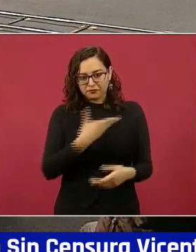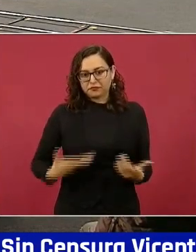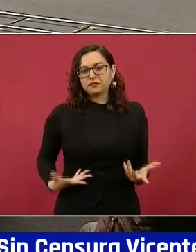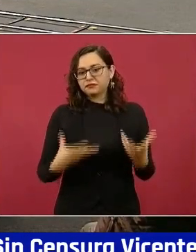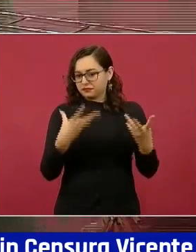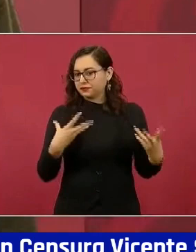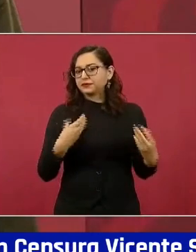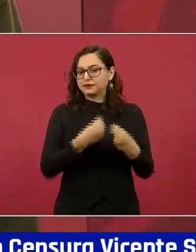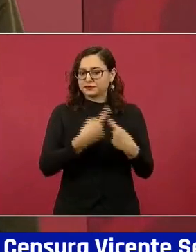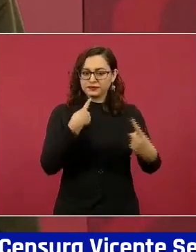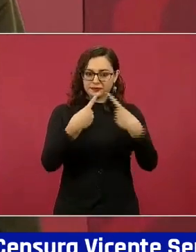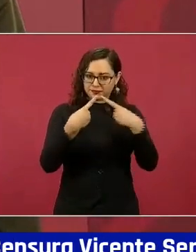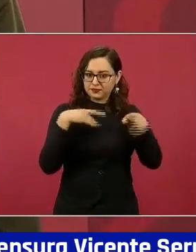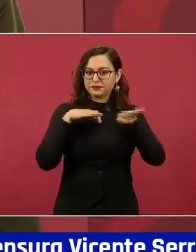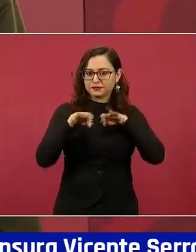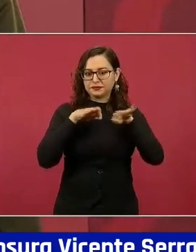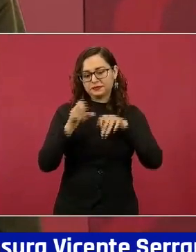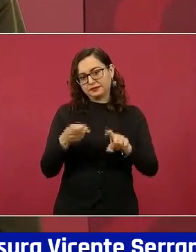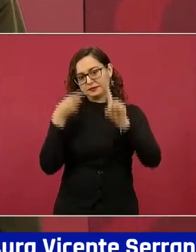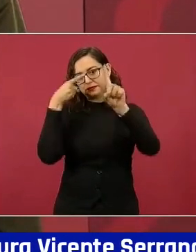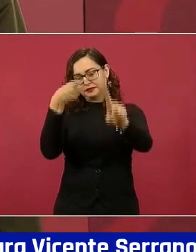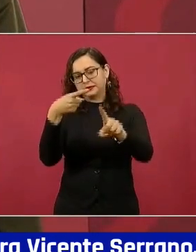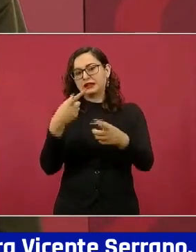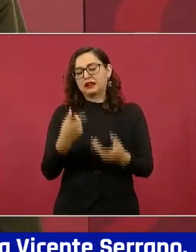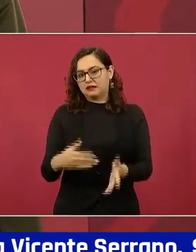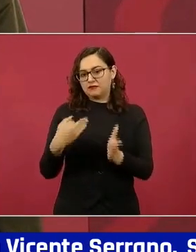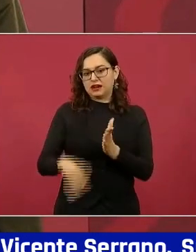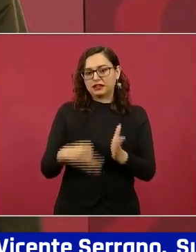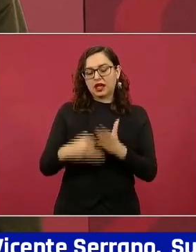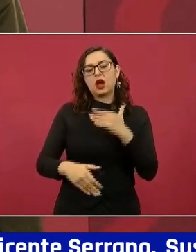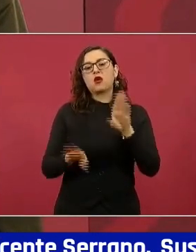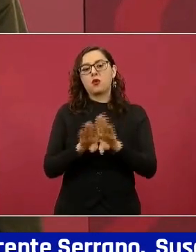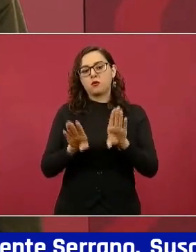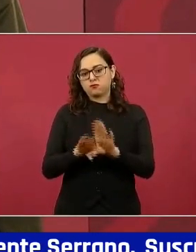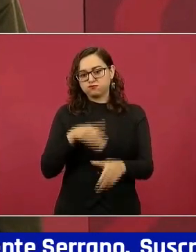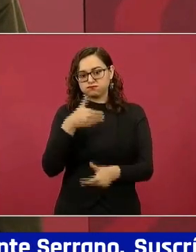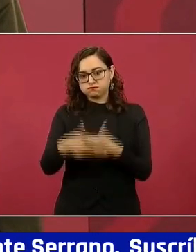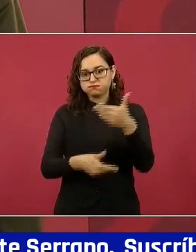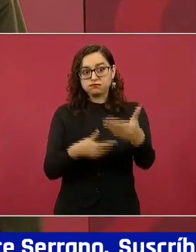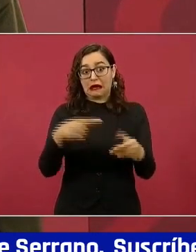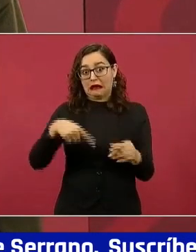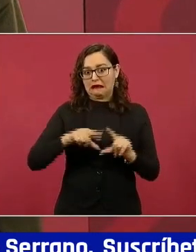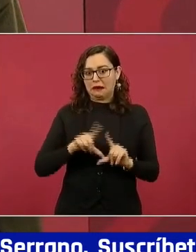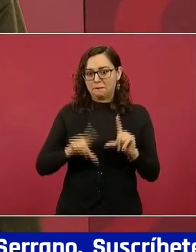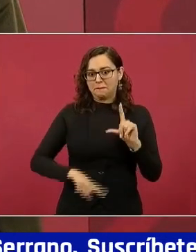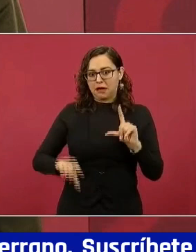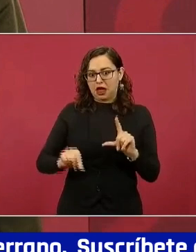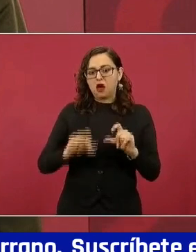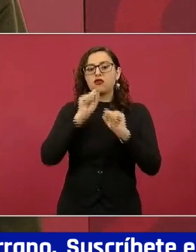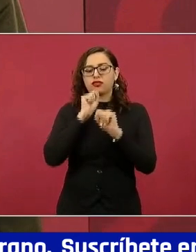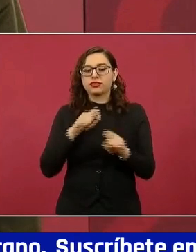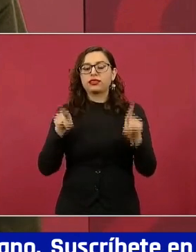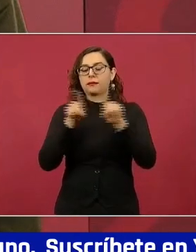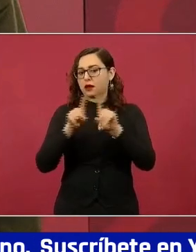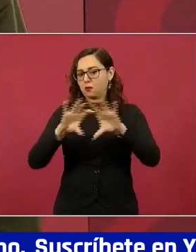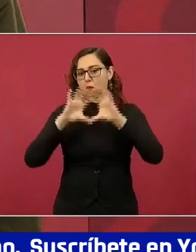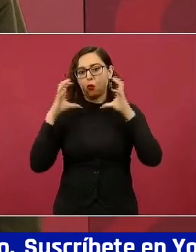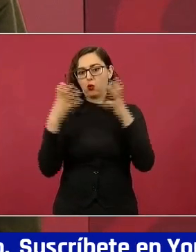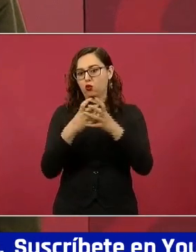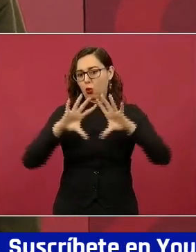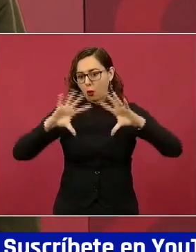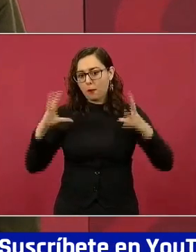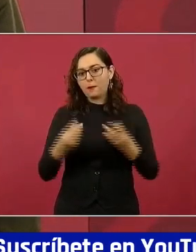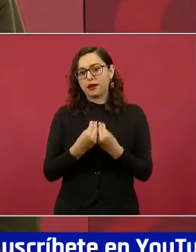presidente López Obrador sobre los retos que eso significa, no solamente para México, sino para el mundo en su